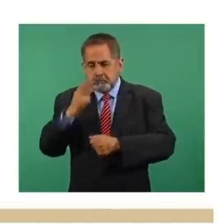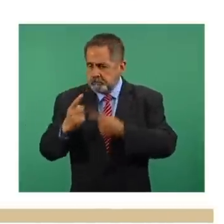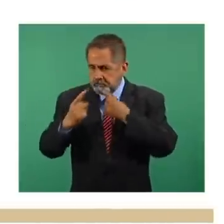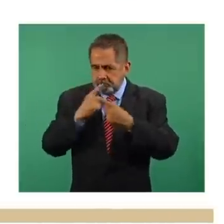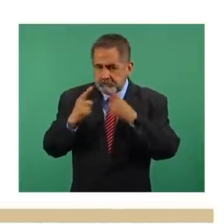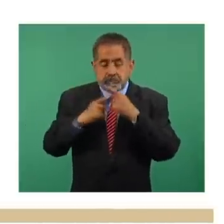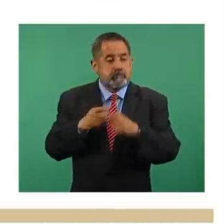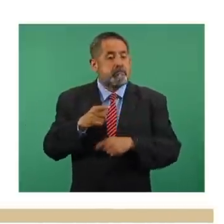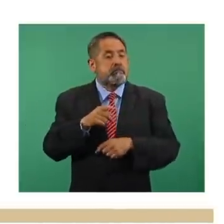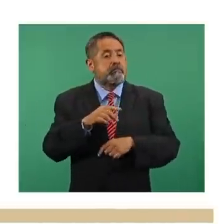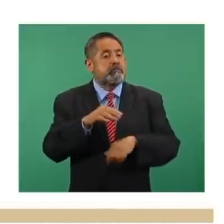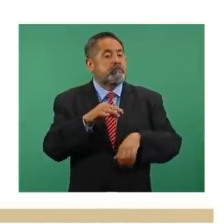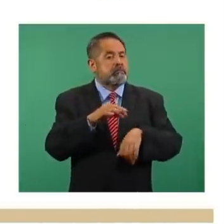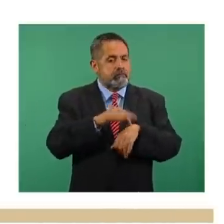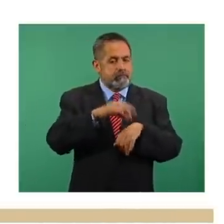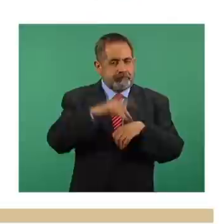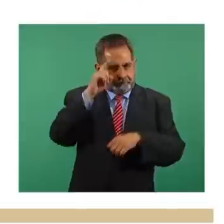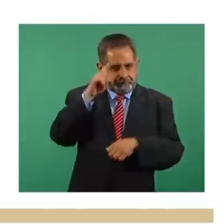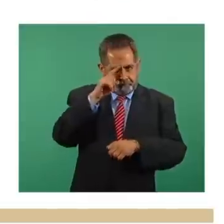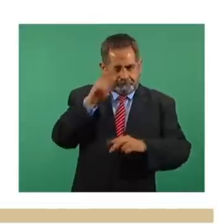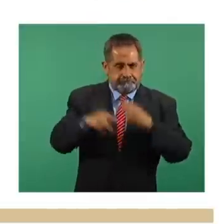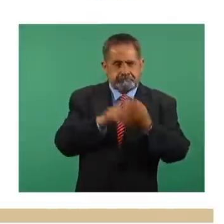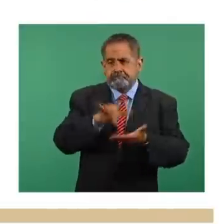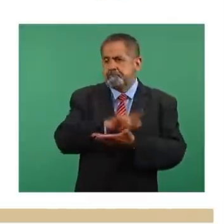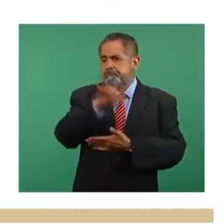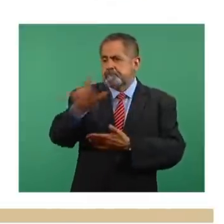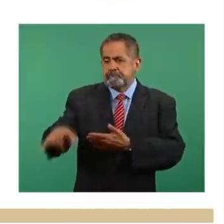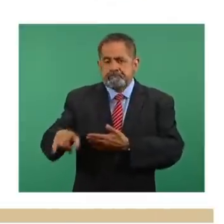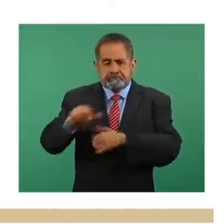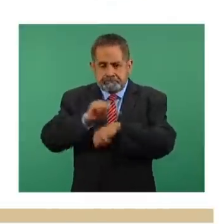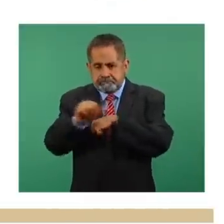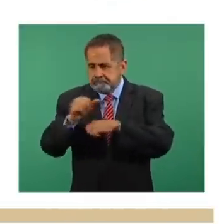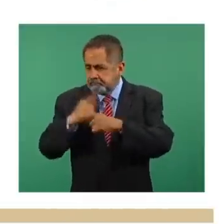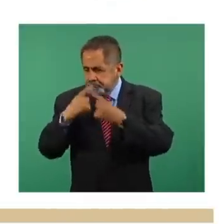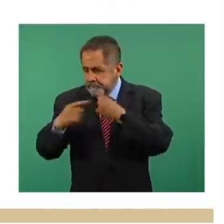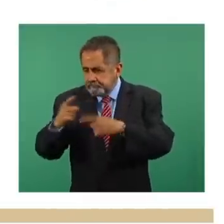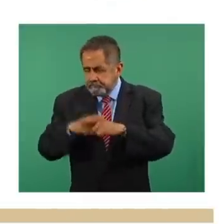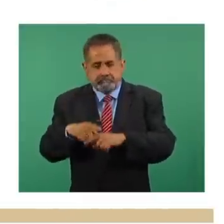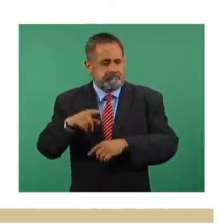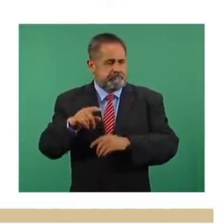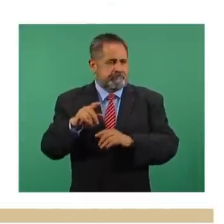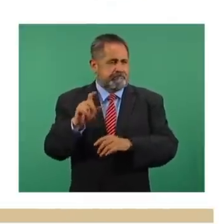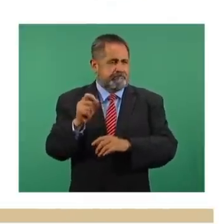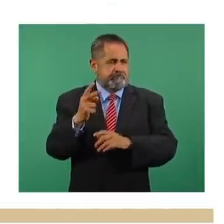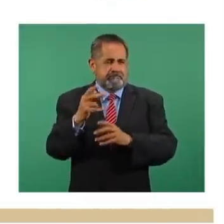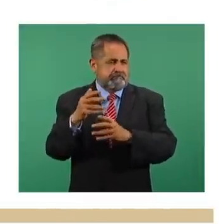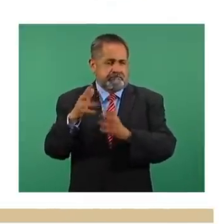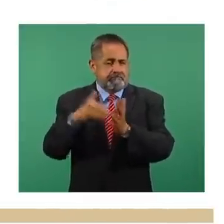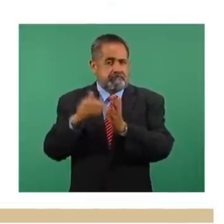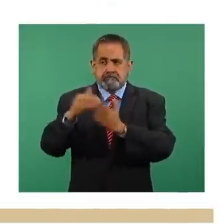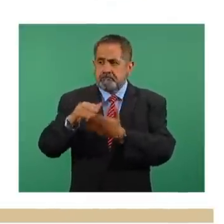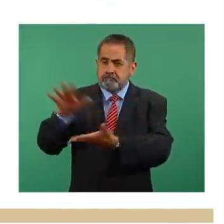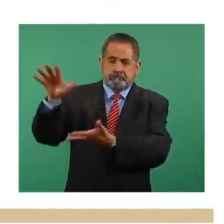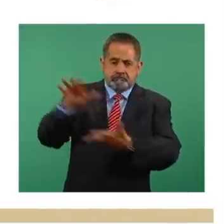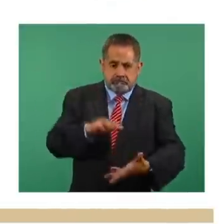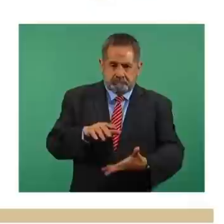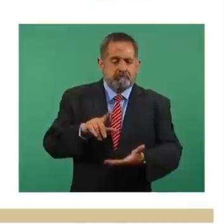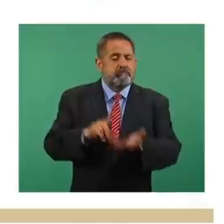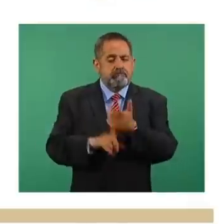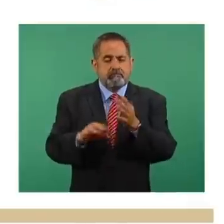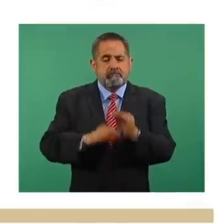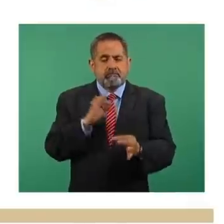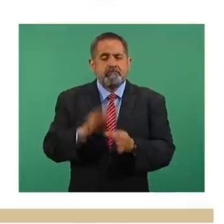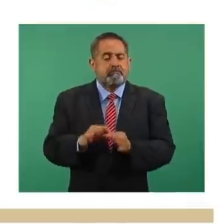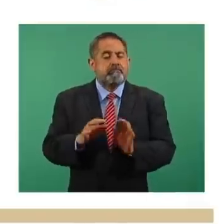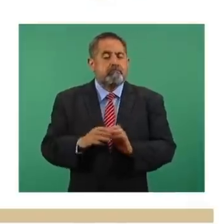Viajó el doctor López-Gatell, se recordará, en Argentina. China hizo un acuerdo por veintitantos millones de dosis y ya nos han entregado hasta esta